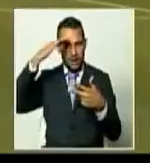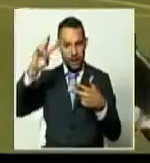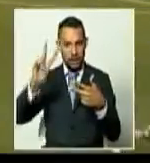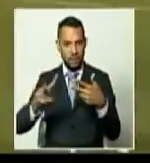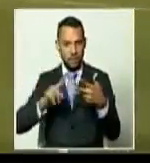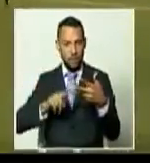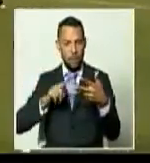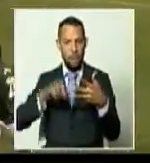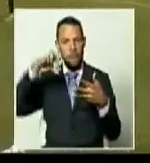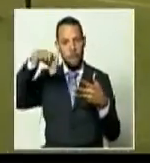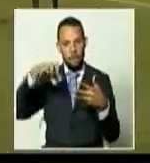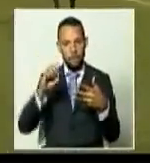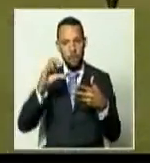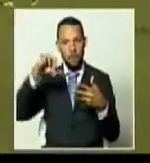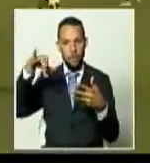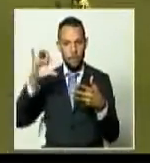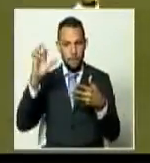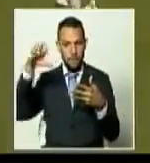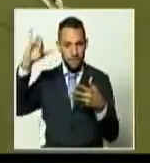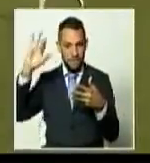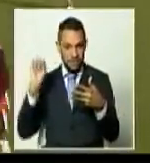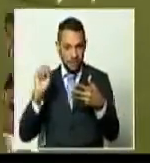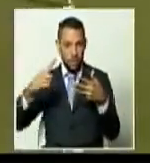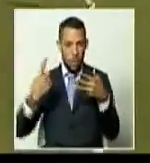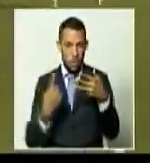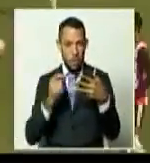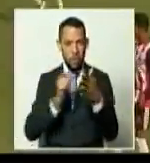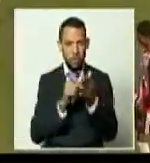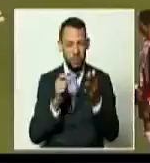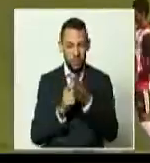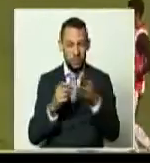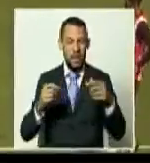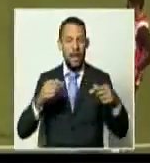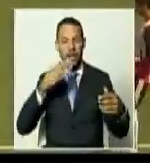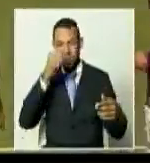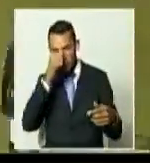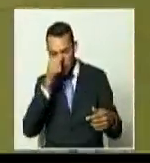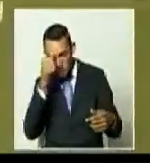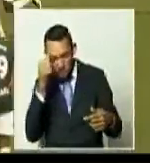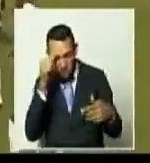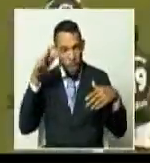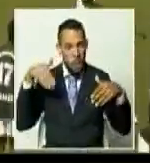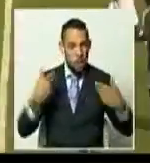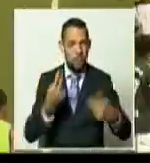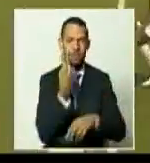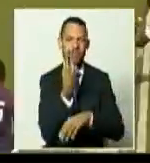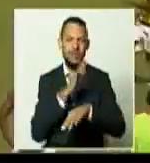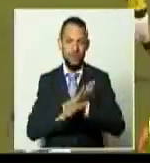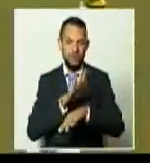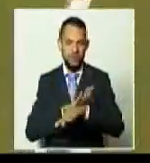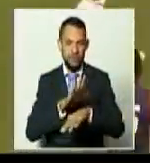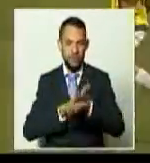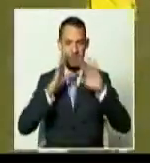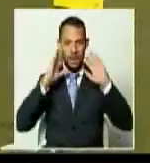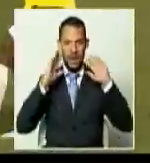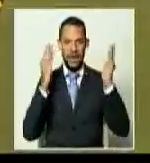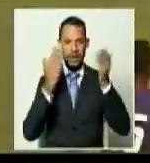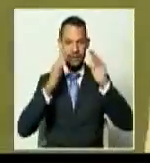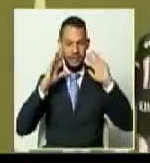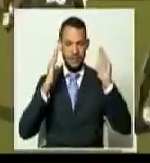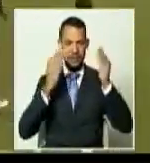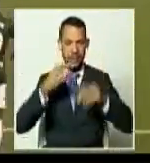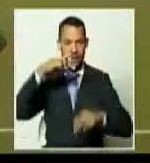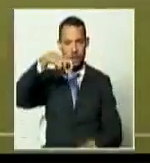y Universitario de Popayán con 1 punto. El domingo la cuarta fecha se jugará así, a las 2 de la tarde en el Estadio Ciro López de